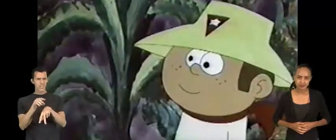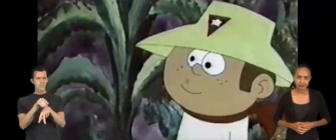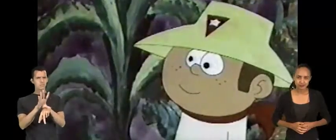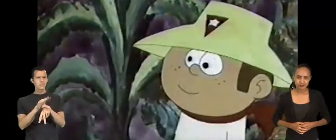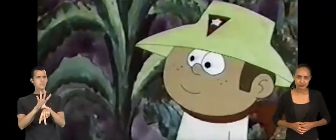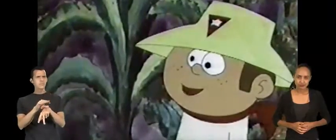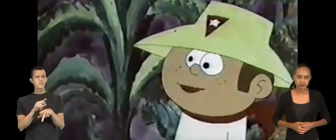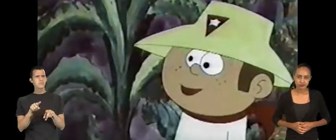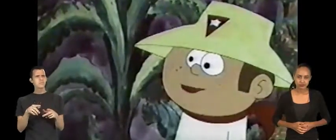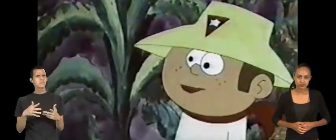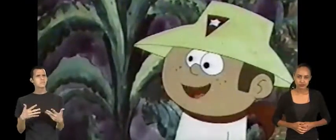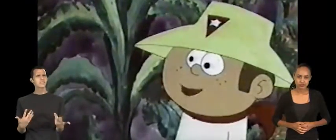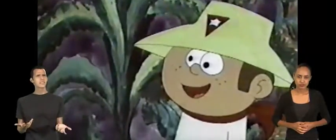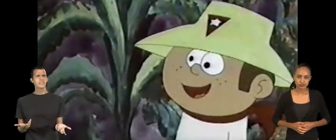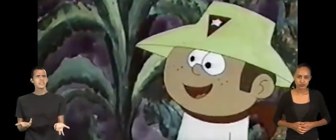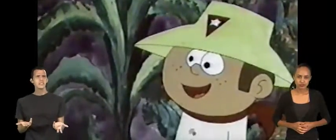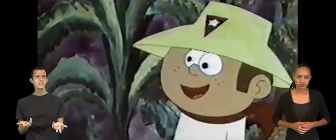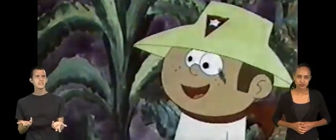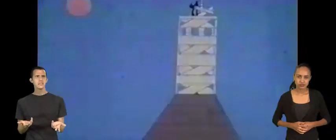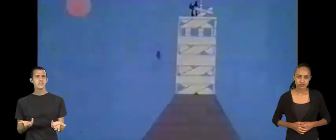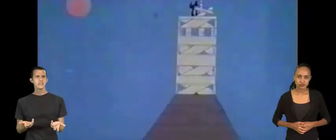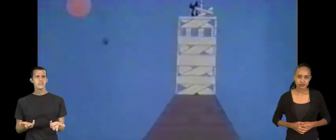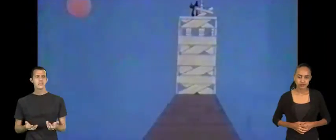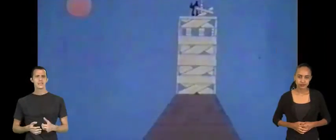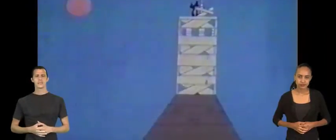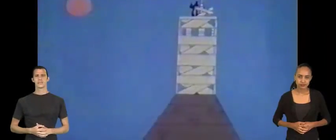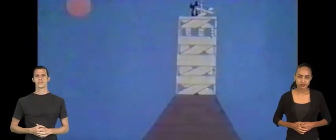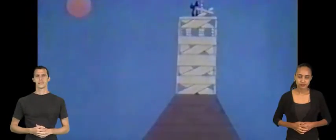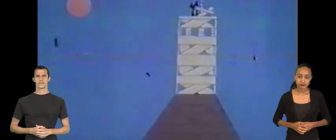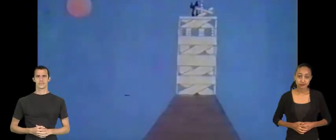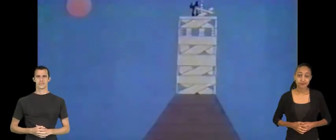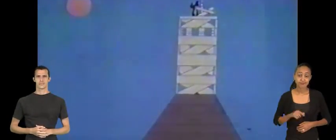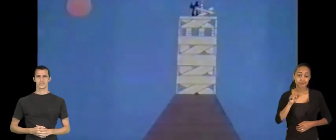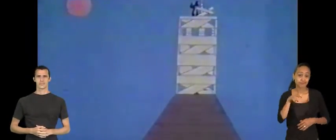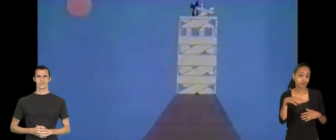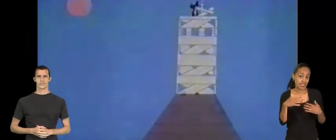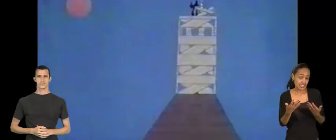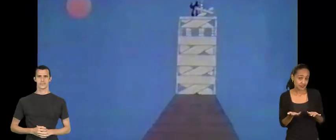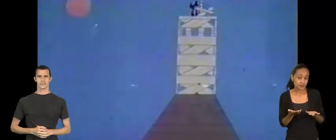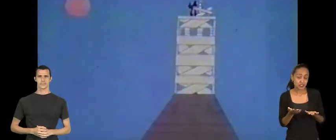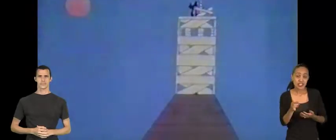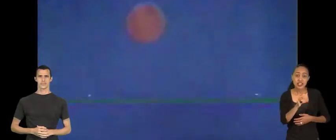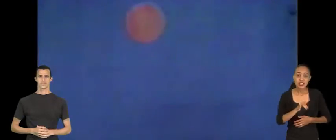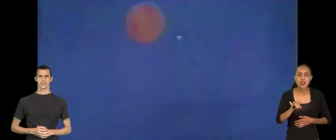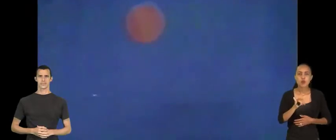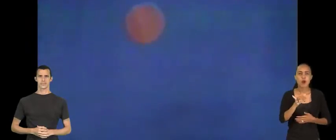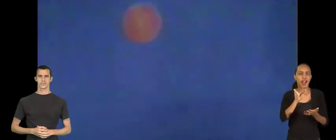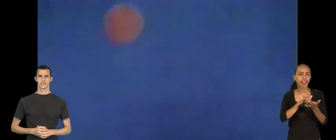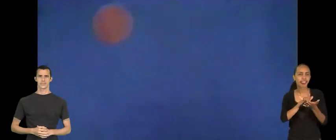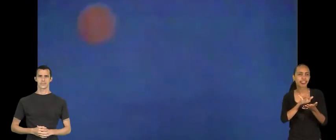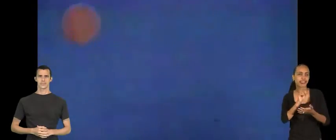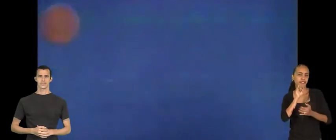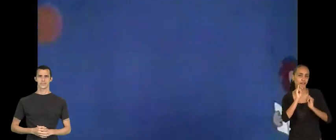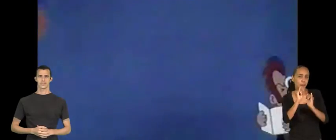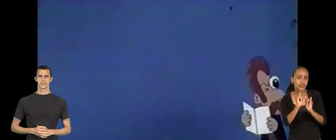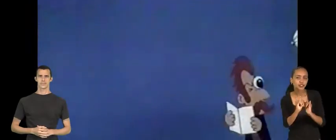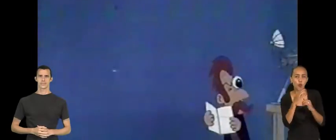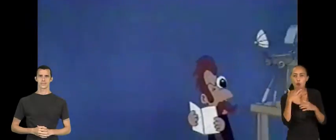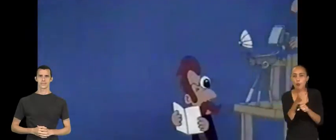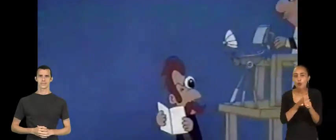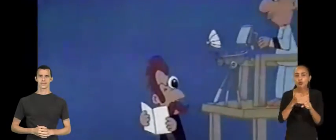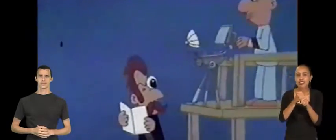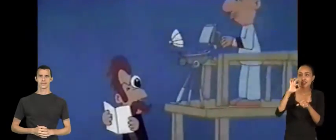¿Heliógrafo? ¿Qué es eso, capitán? El heliógrafo es un aparato que envía mensaje utilizando la luz del